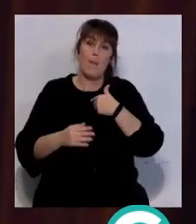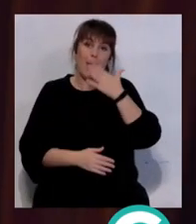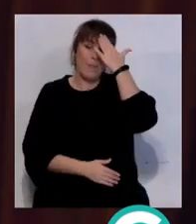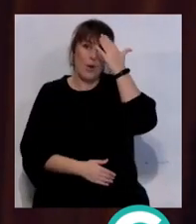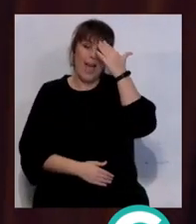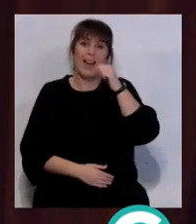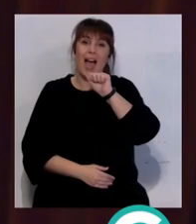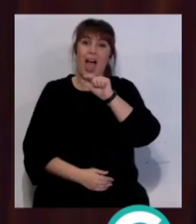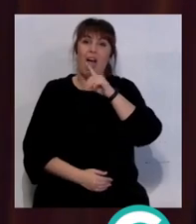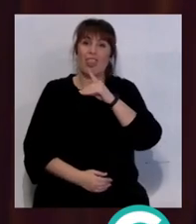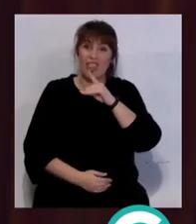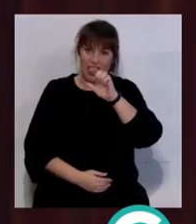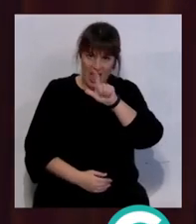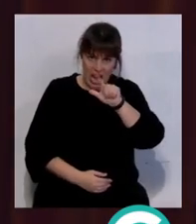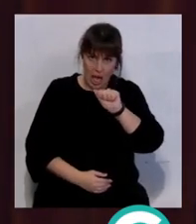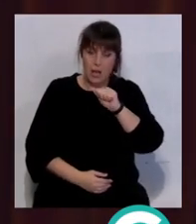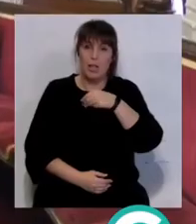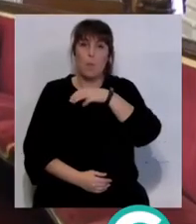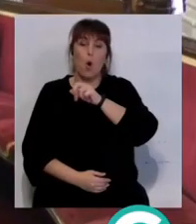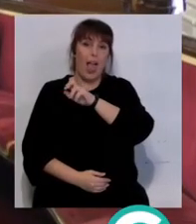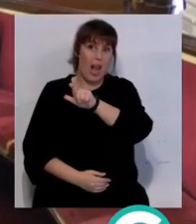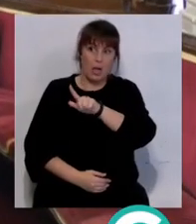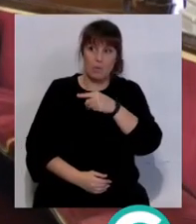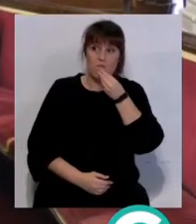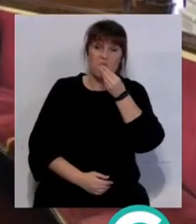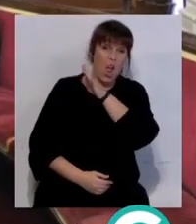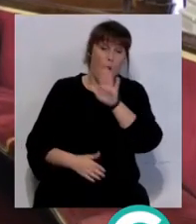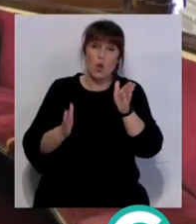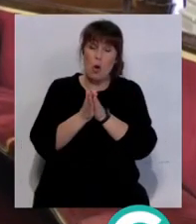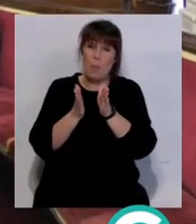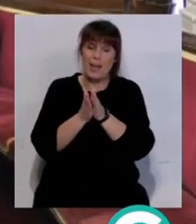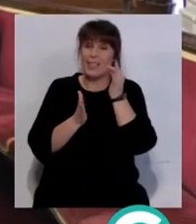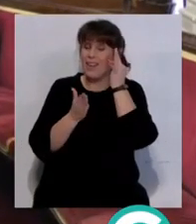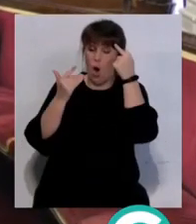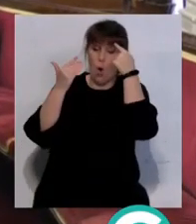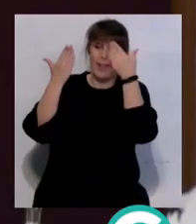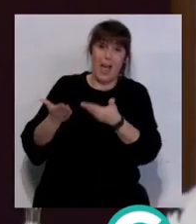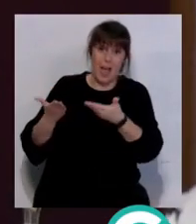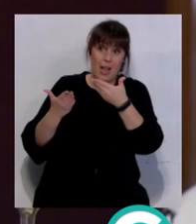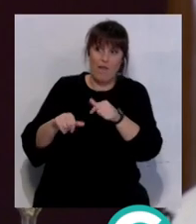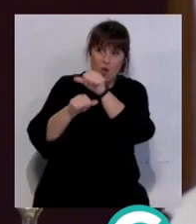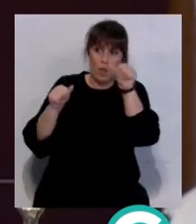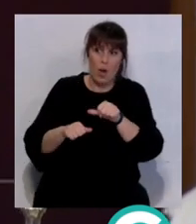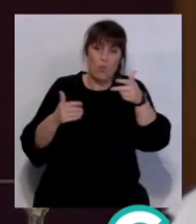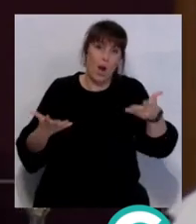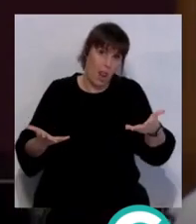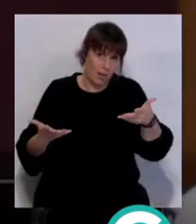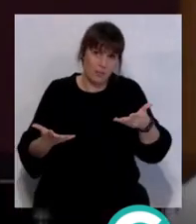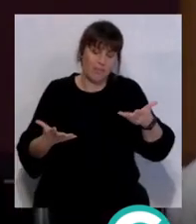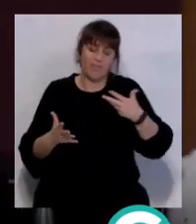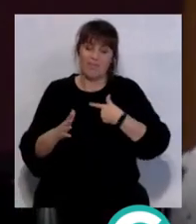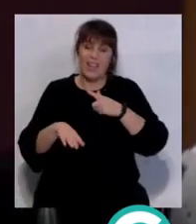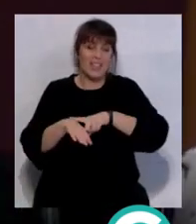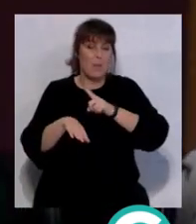Se nos ocurrió que la mejor forma de rendirle homenaje a nuestra compañera era, de alguna manera, inmortalizarla en el